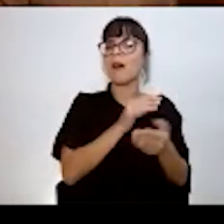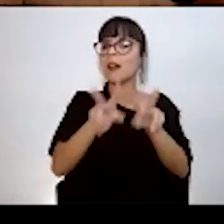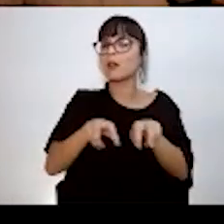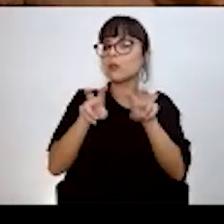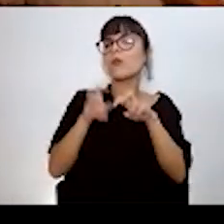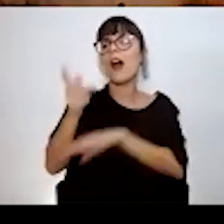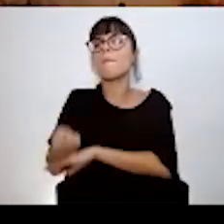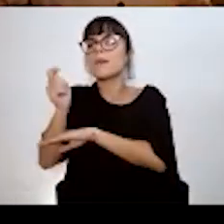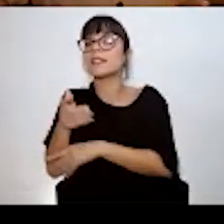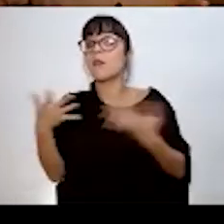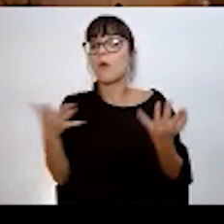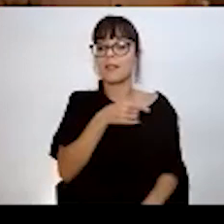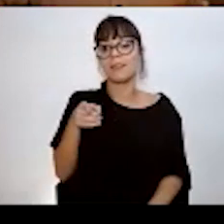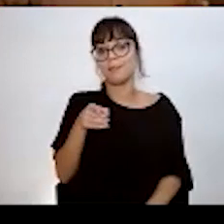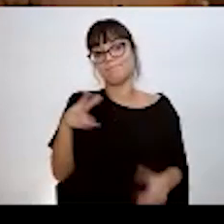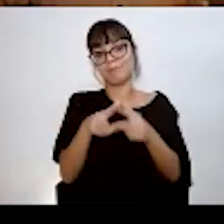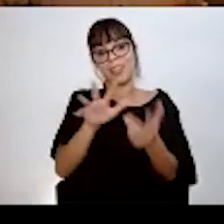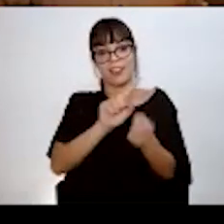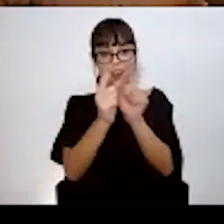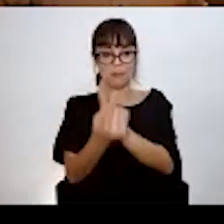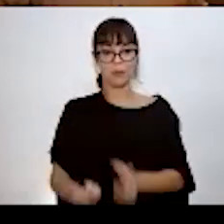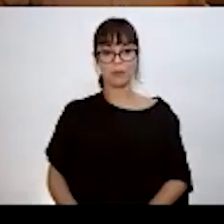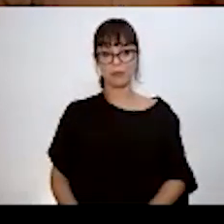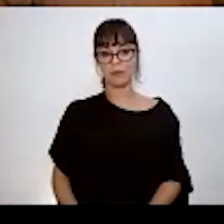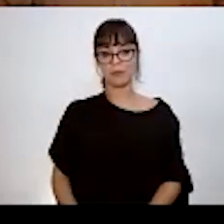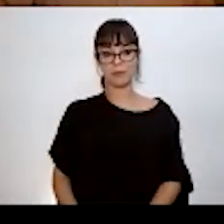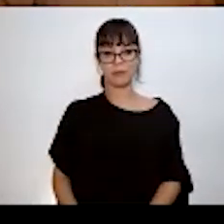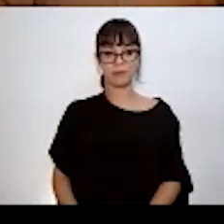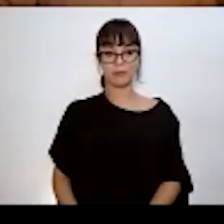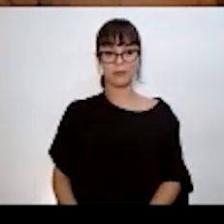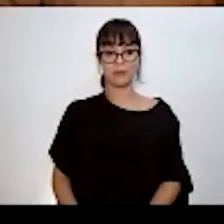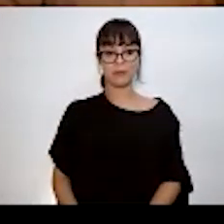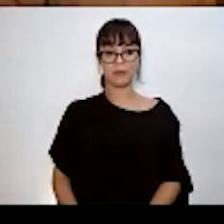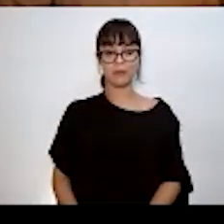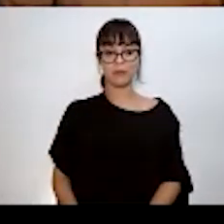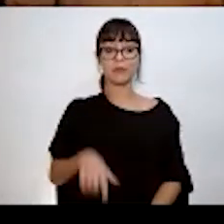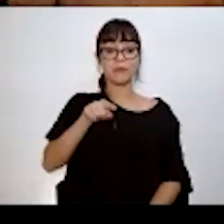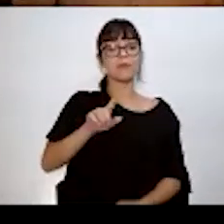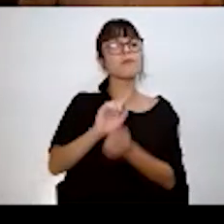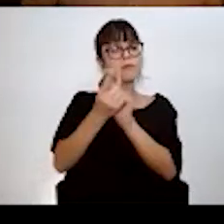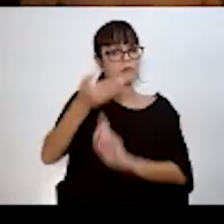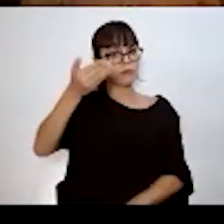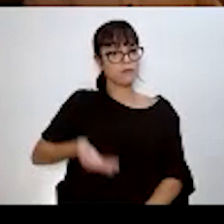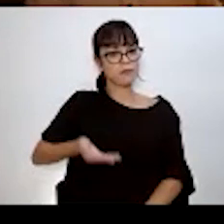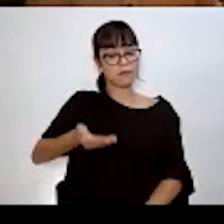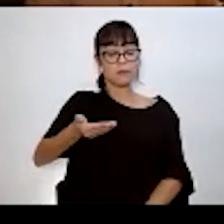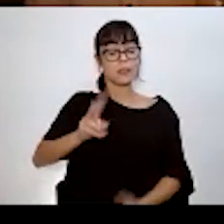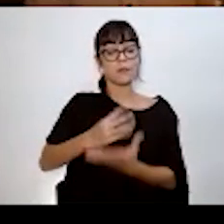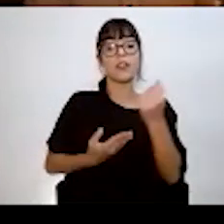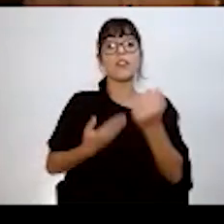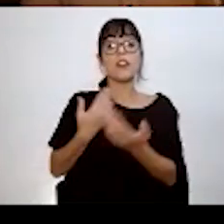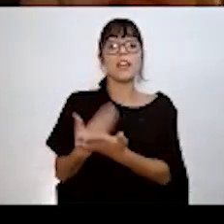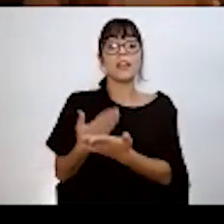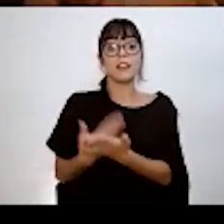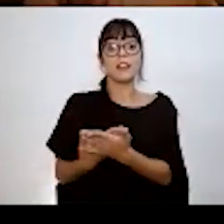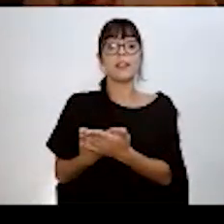Y luego hay otras evidencias que también yo creo que son muy significativas y que tienen mucho que ver